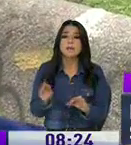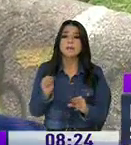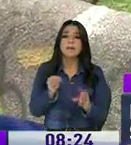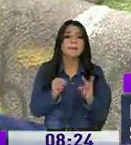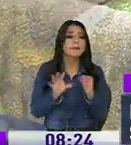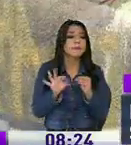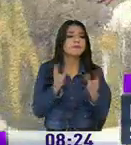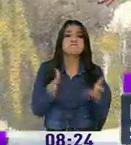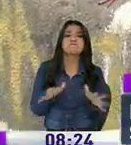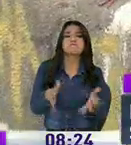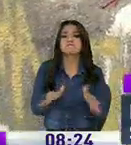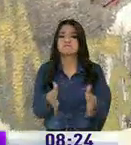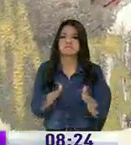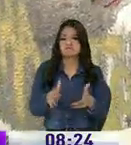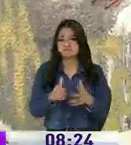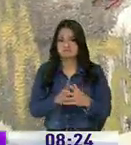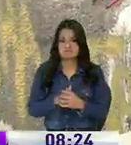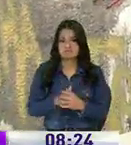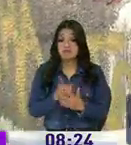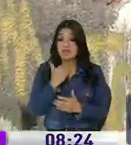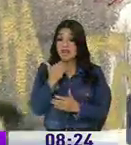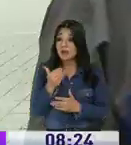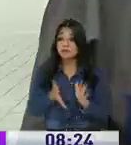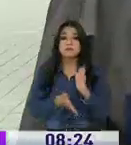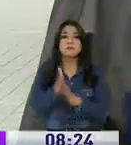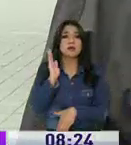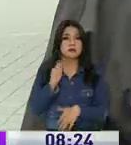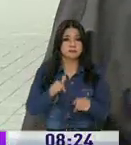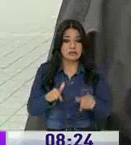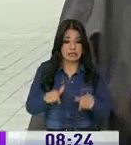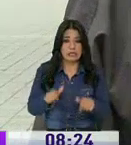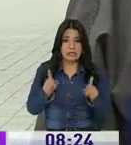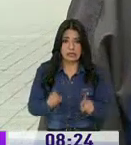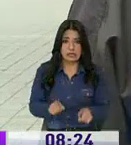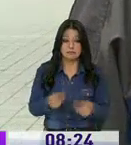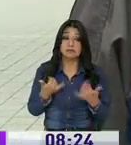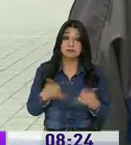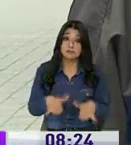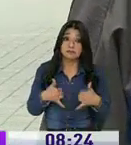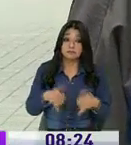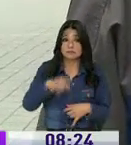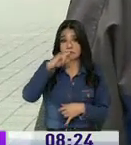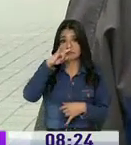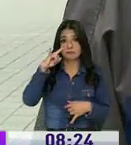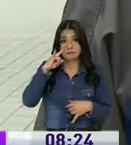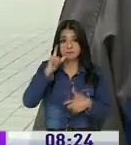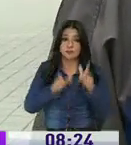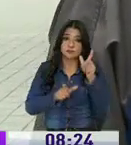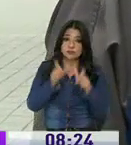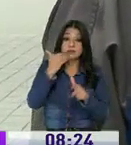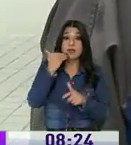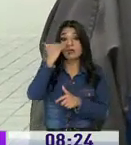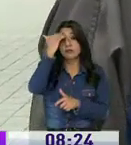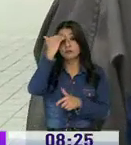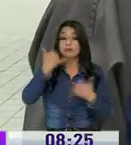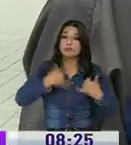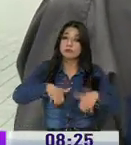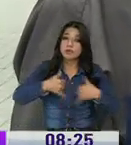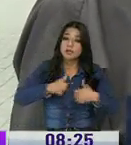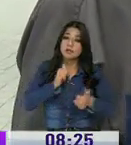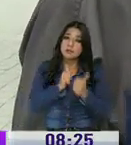la ligera, medio presentan y se va. Aquí es donde juegan los niños, hacen deporte de las personas adultas,